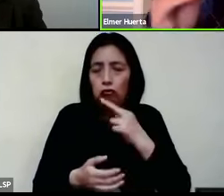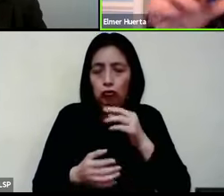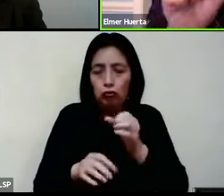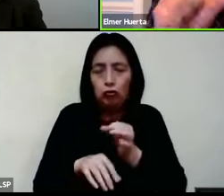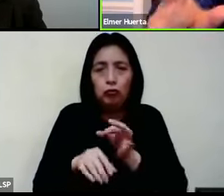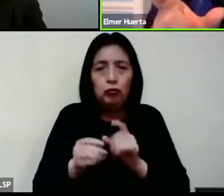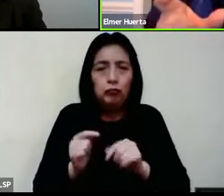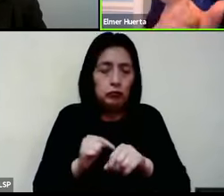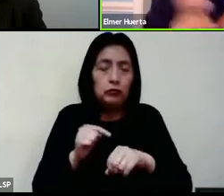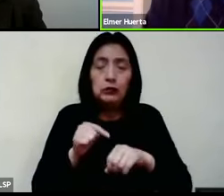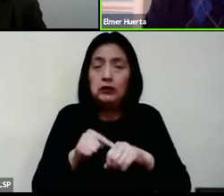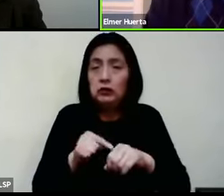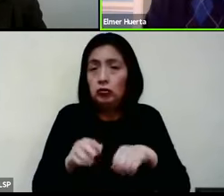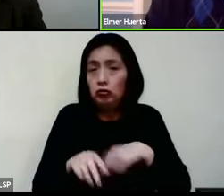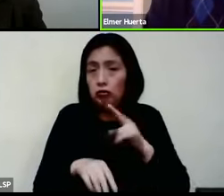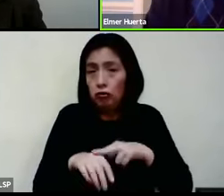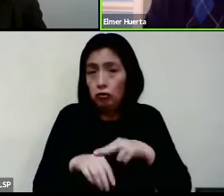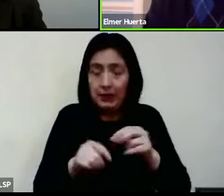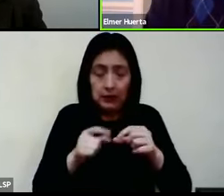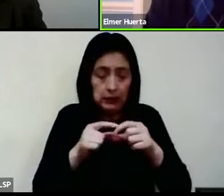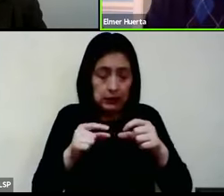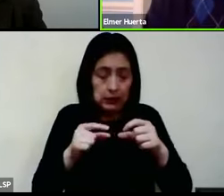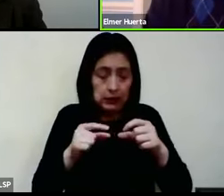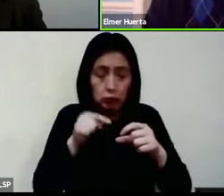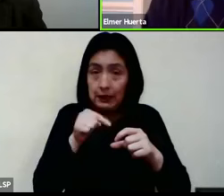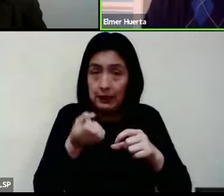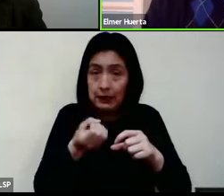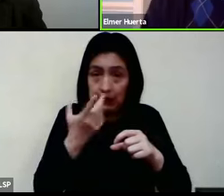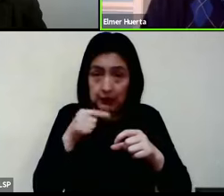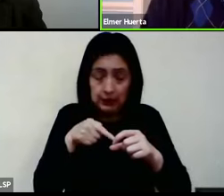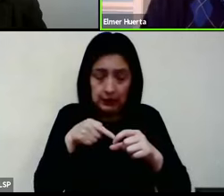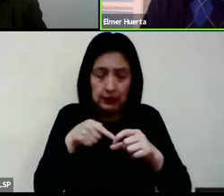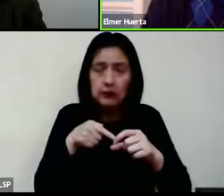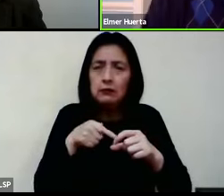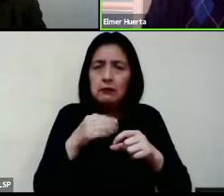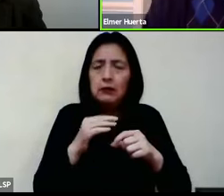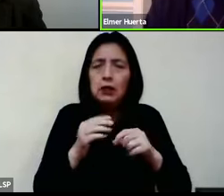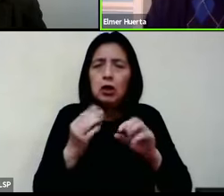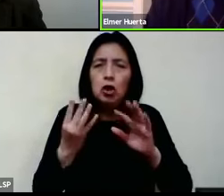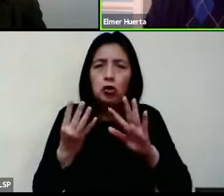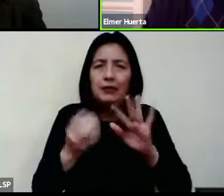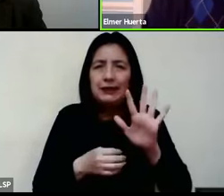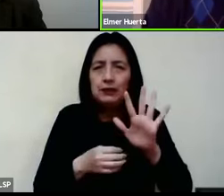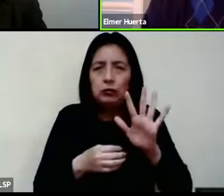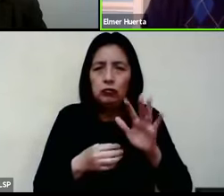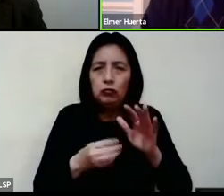Lo normal que nos va a dar la pantalla es más allá de 95.